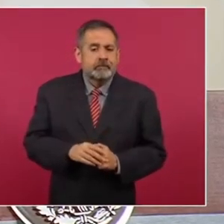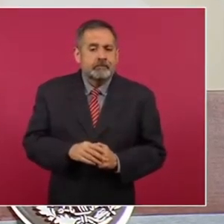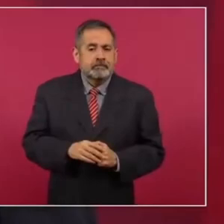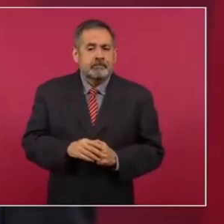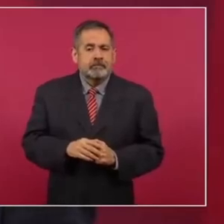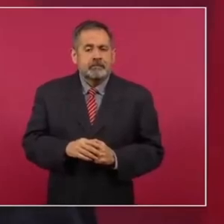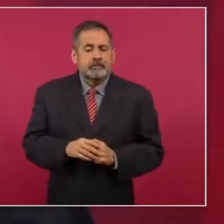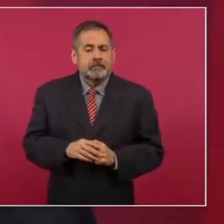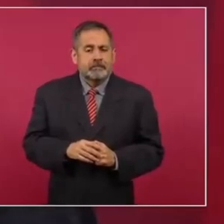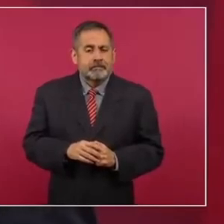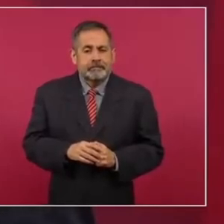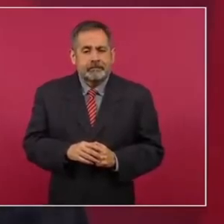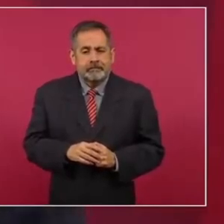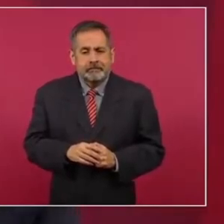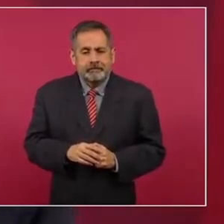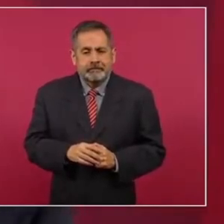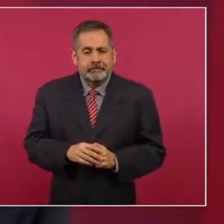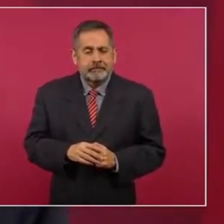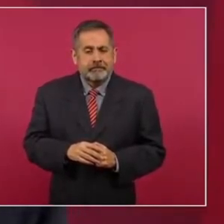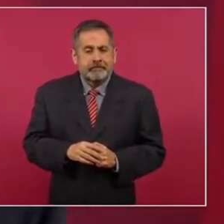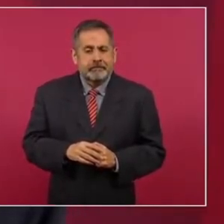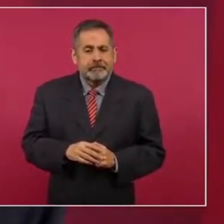no tienen